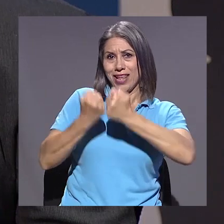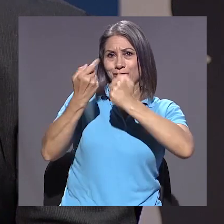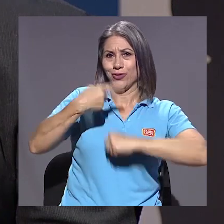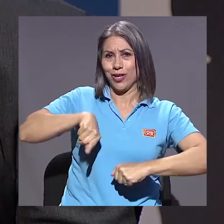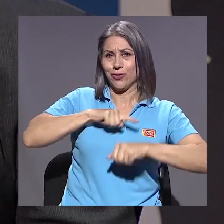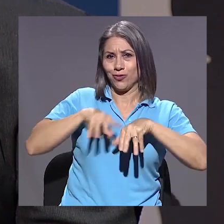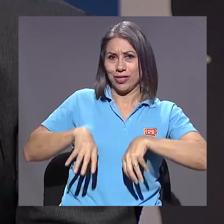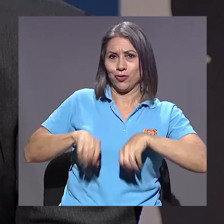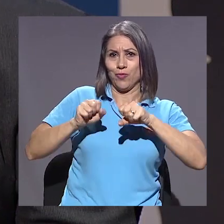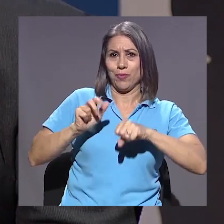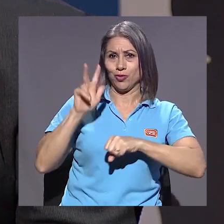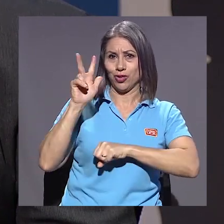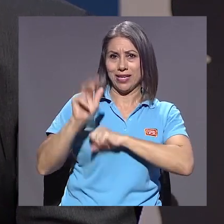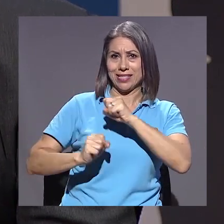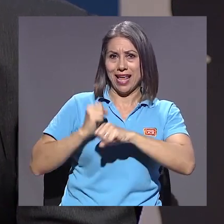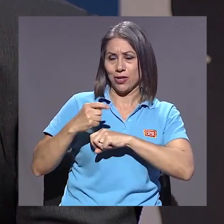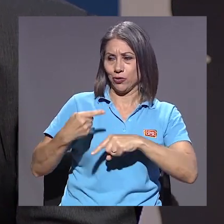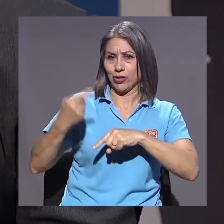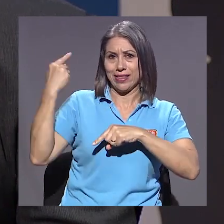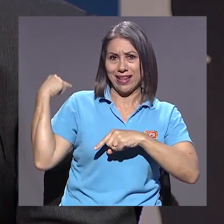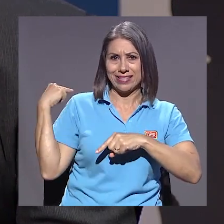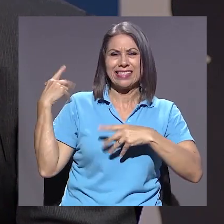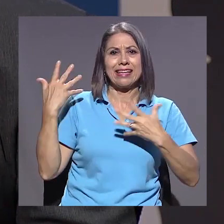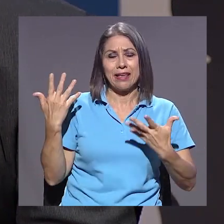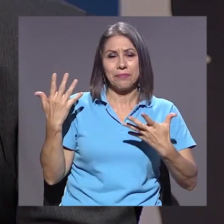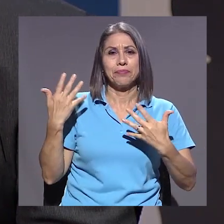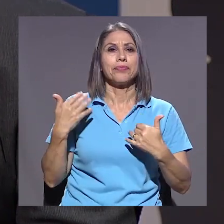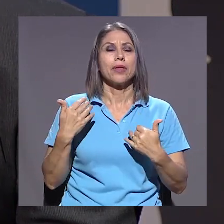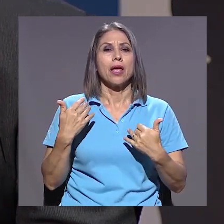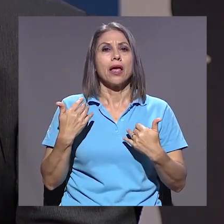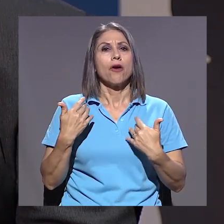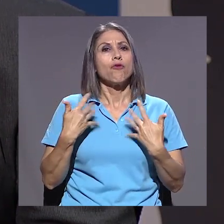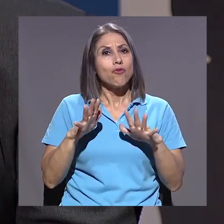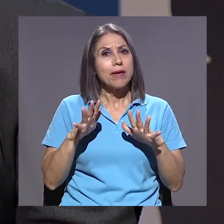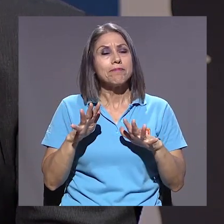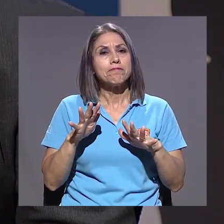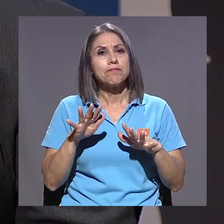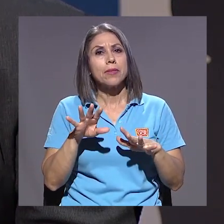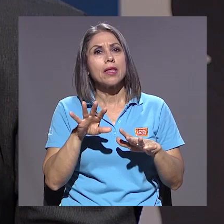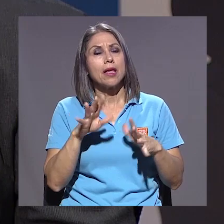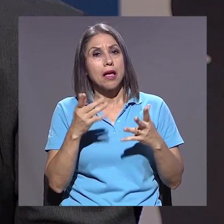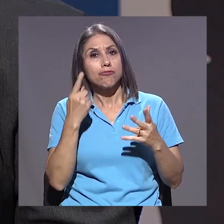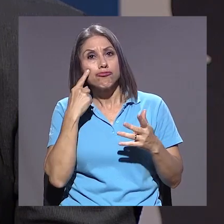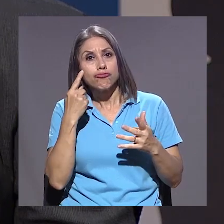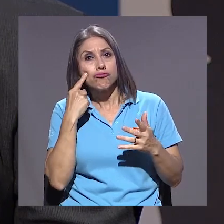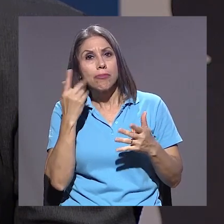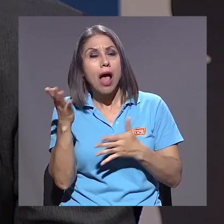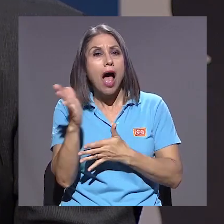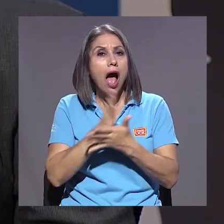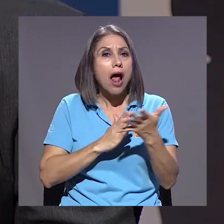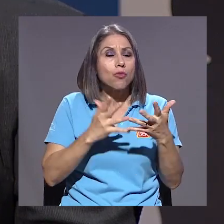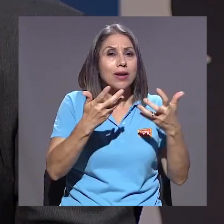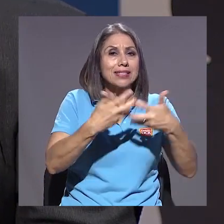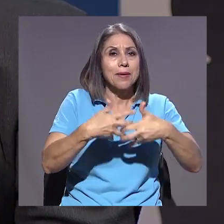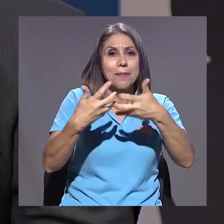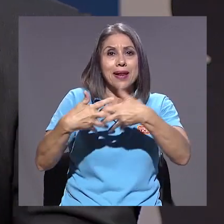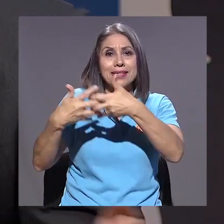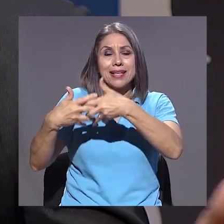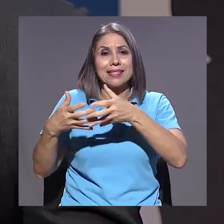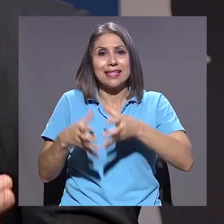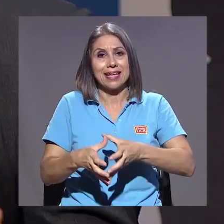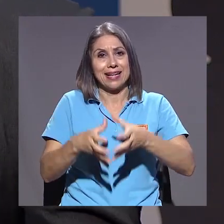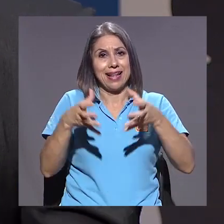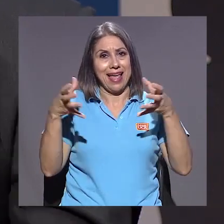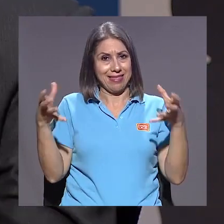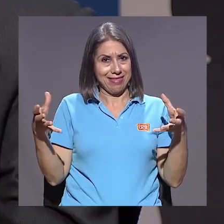3 años cuando llegamos fue encontrar un sector eléctrico, sobre todo algunas empresas grandes que estaban haciendo o habían